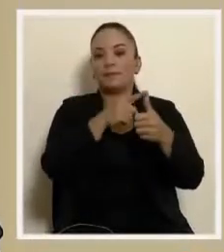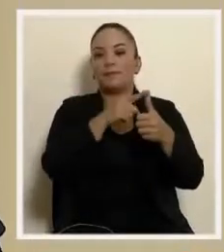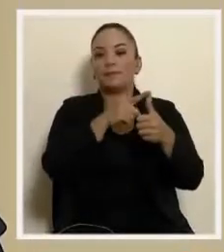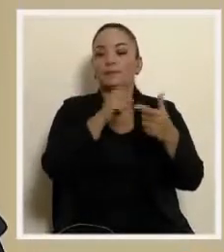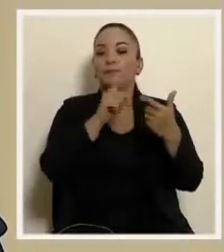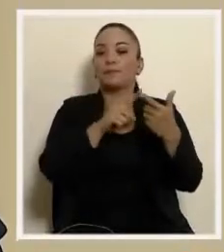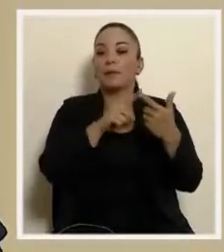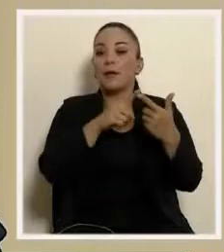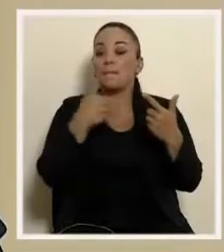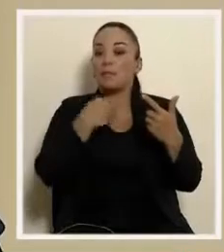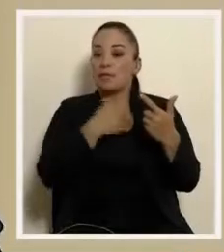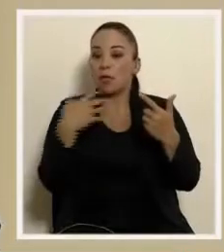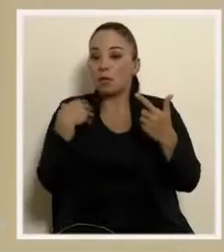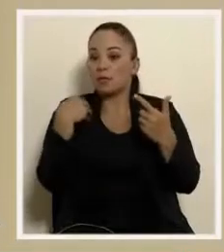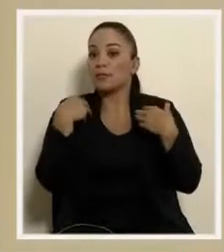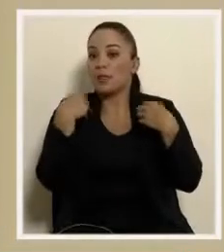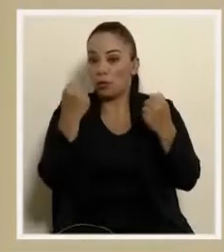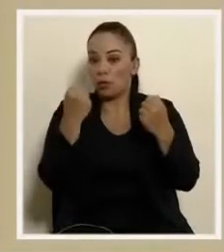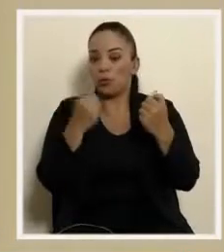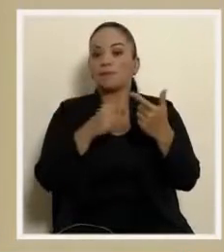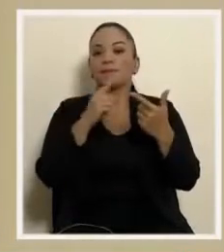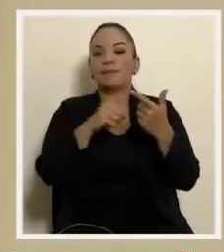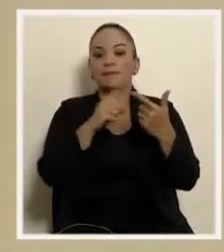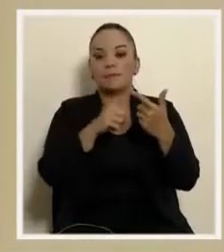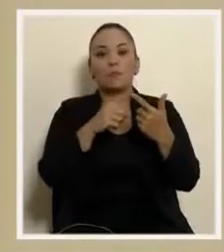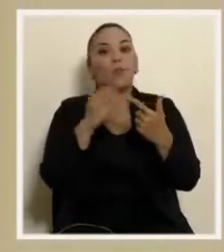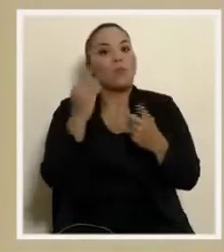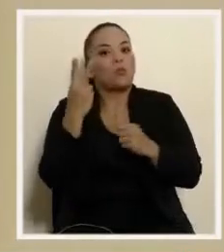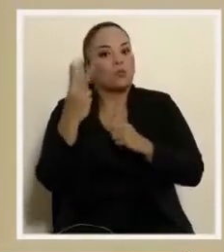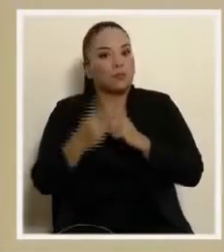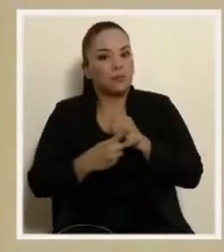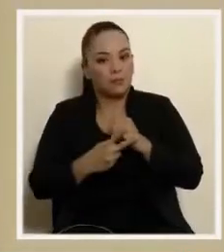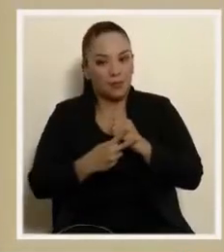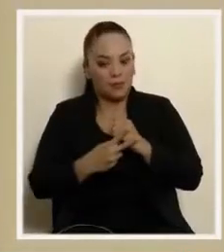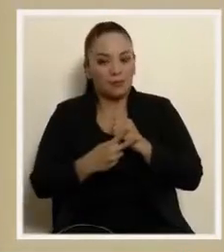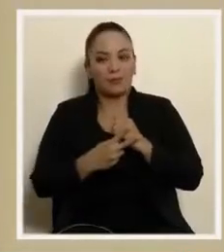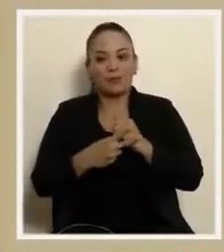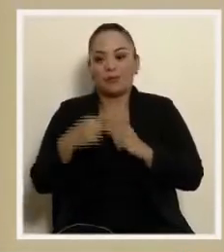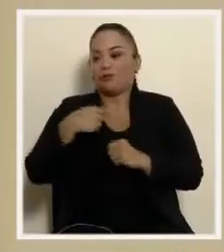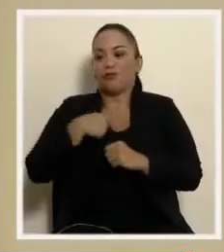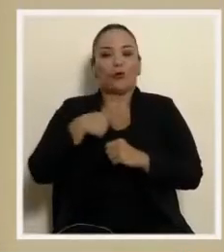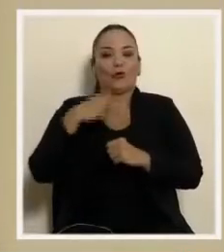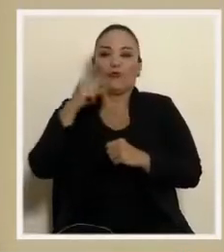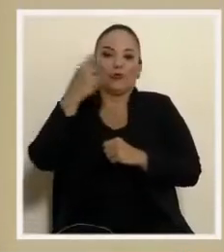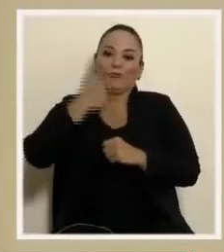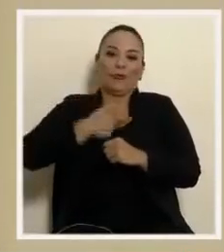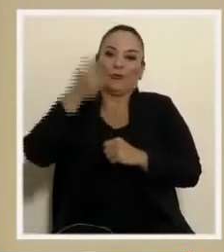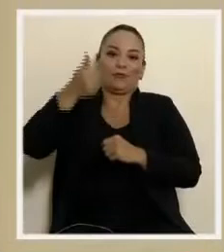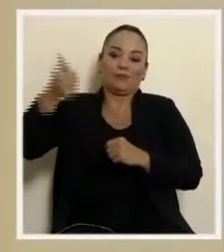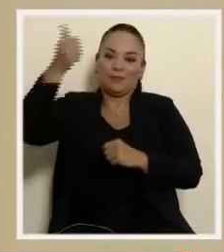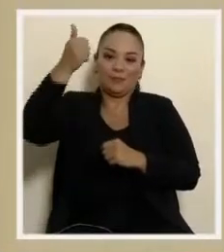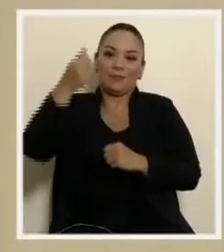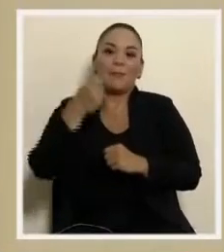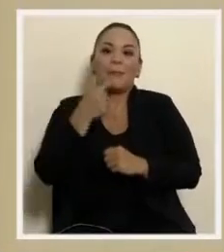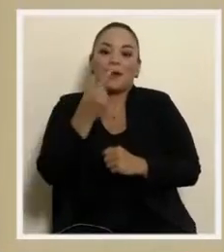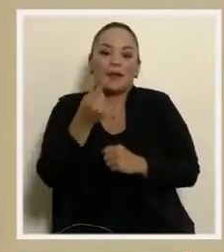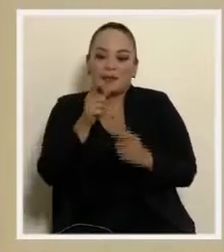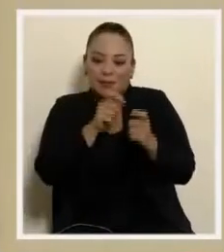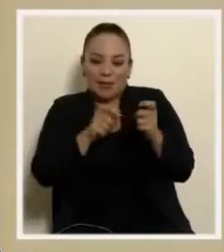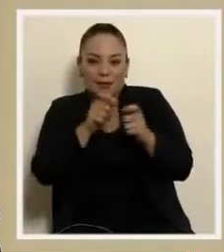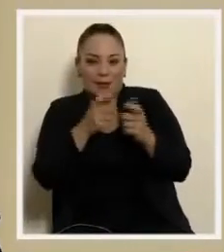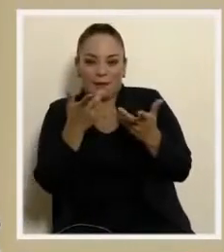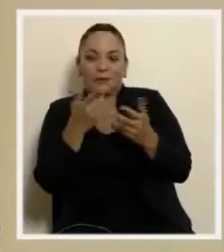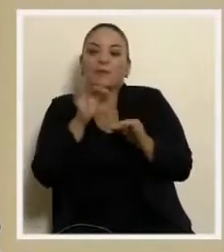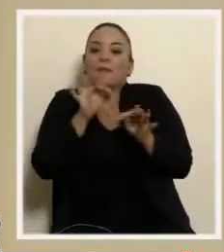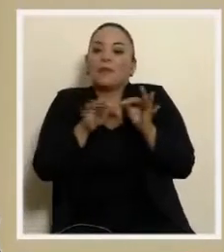el Ministerio de Salud también. Muchísimas veces, no soy el jerarca competente para darle finalmente el detalle,